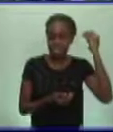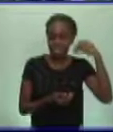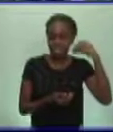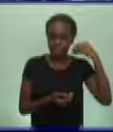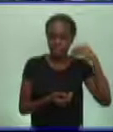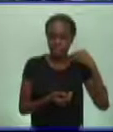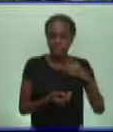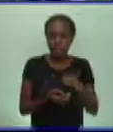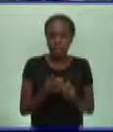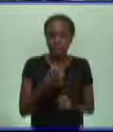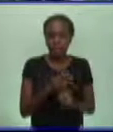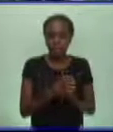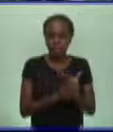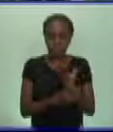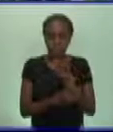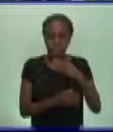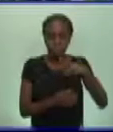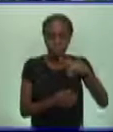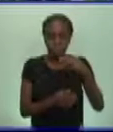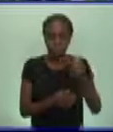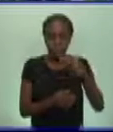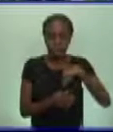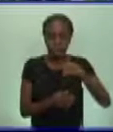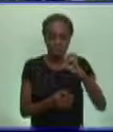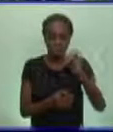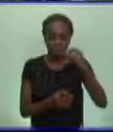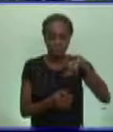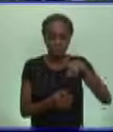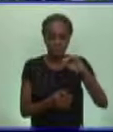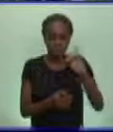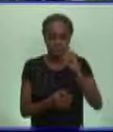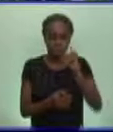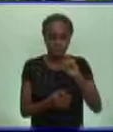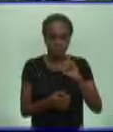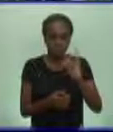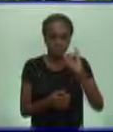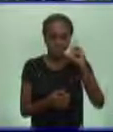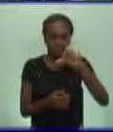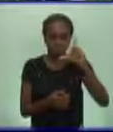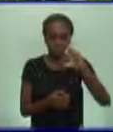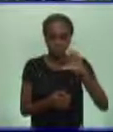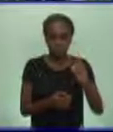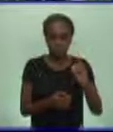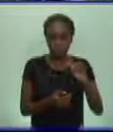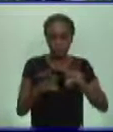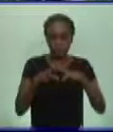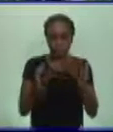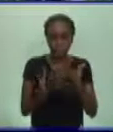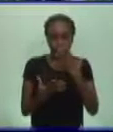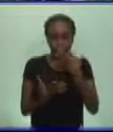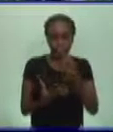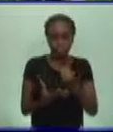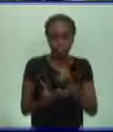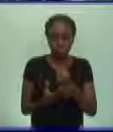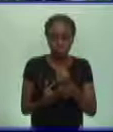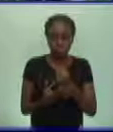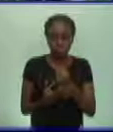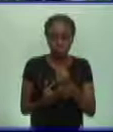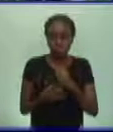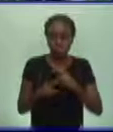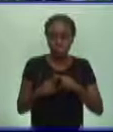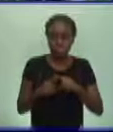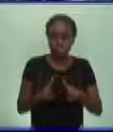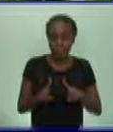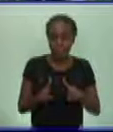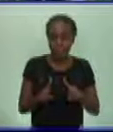una planta de mamoncillos. Qué rico los mamoncillos, ¿verdad? A todos nos gustan, aunque hay que comerlo